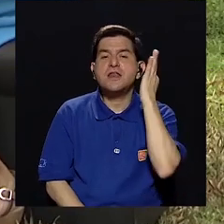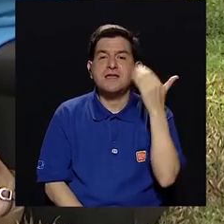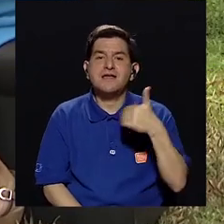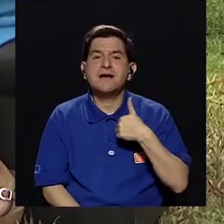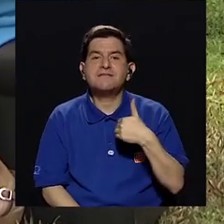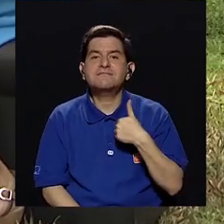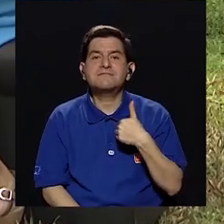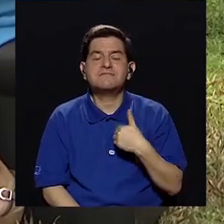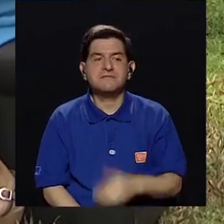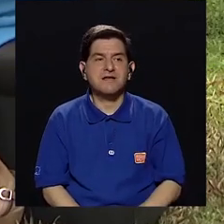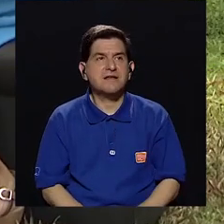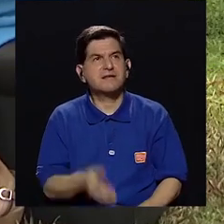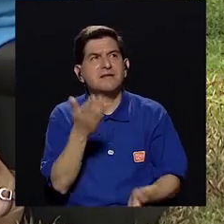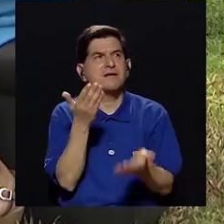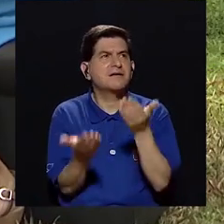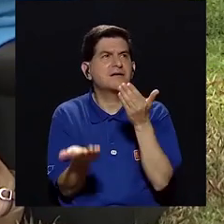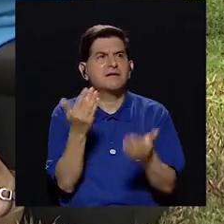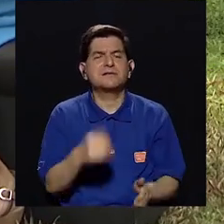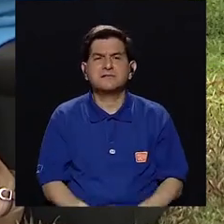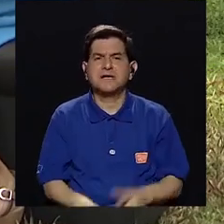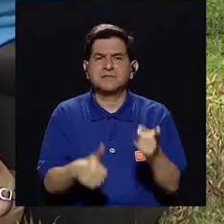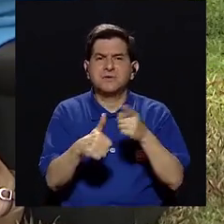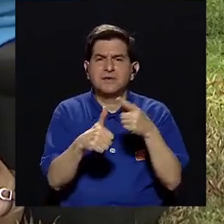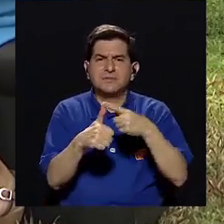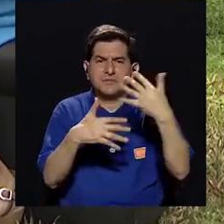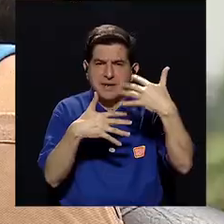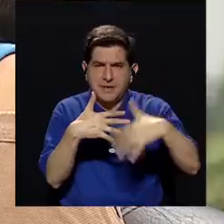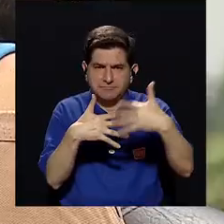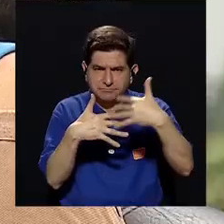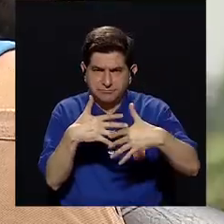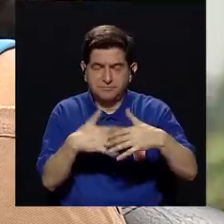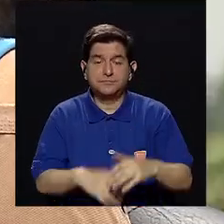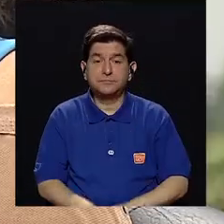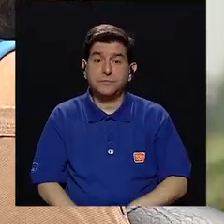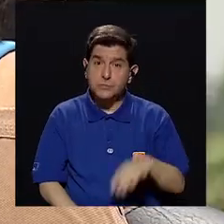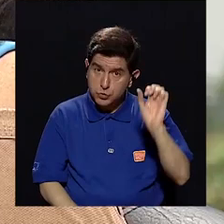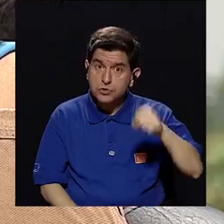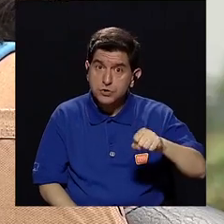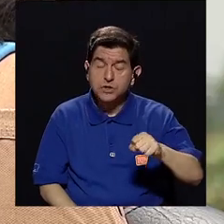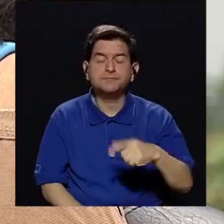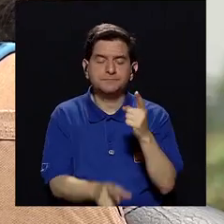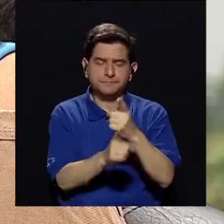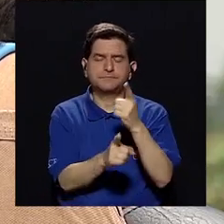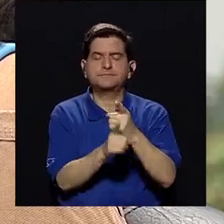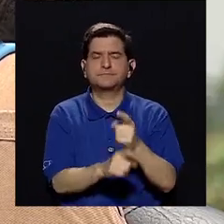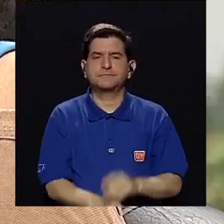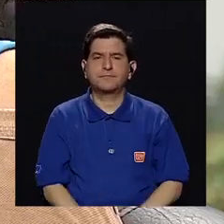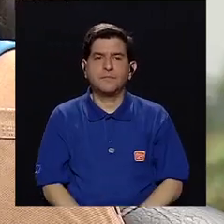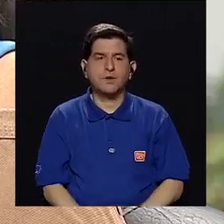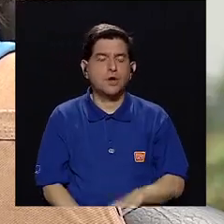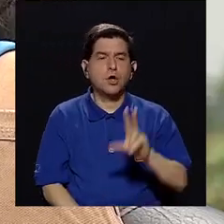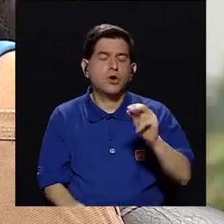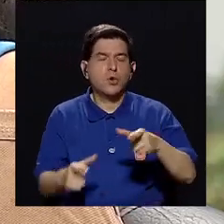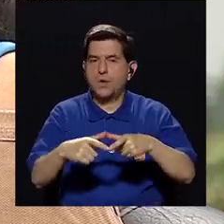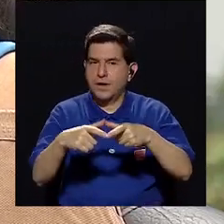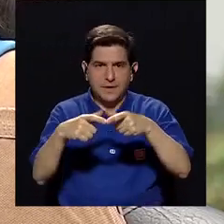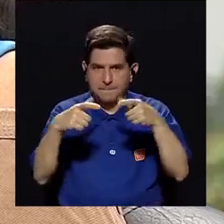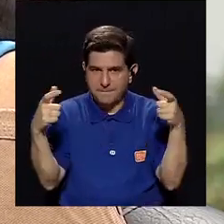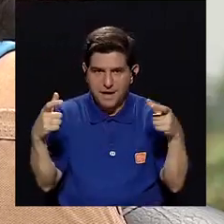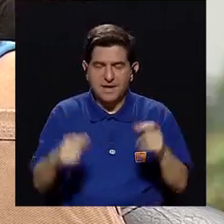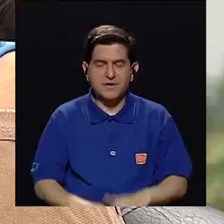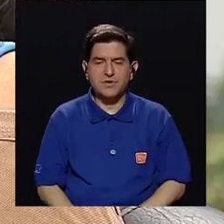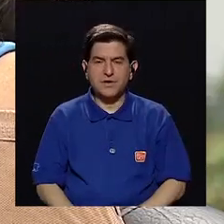tienen comienza la primera menstruación sí porque no es en su mayoría